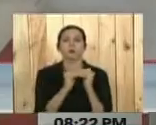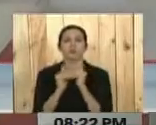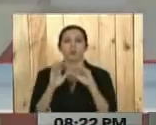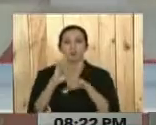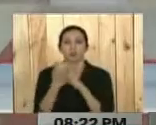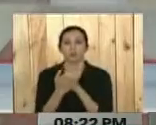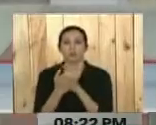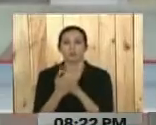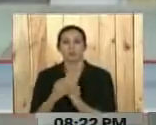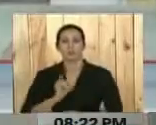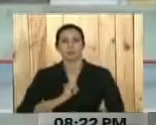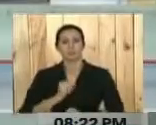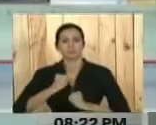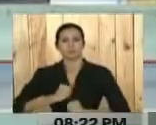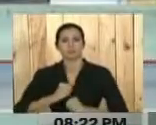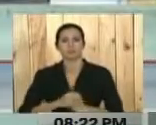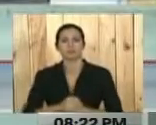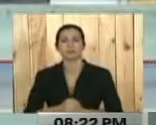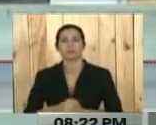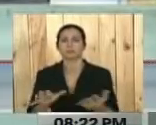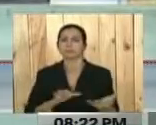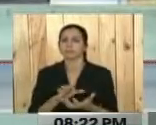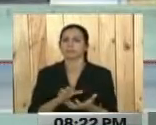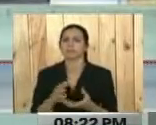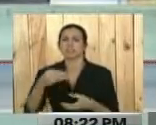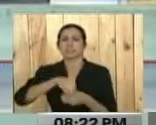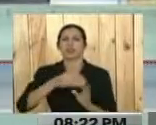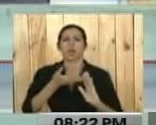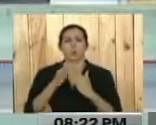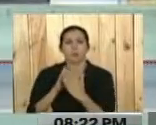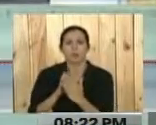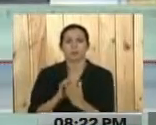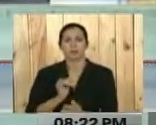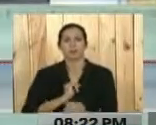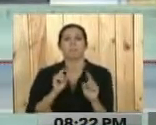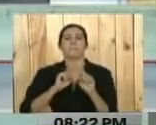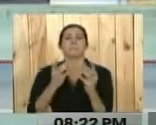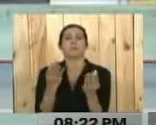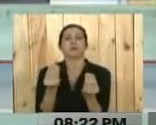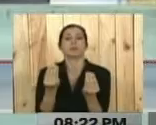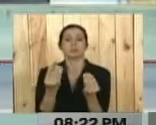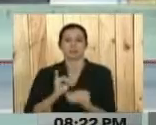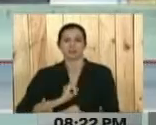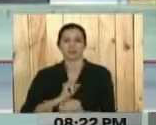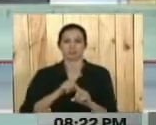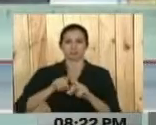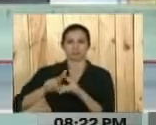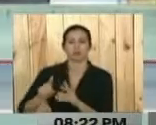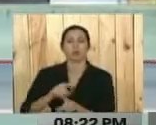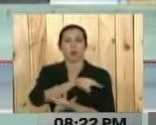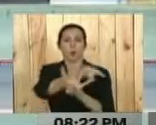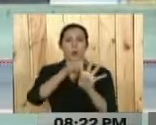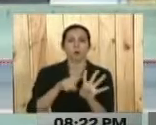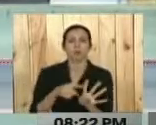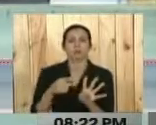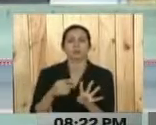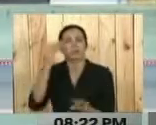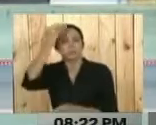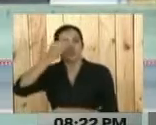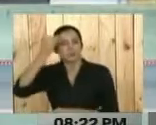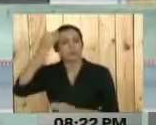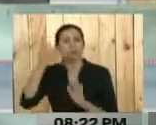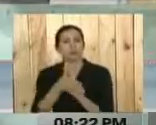de identidades y la crisis de la comunidad. Identidades múltiples. Las cuatro hipótesis sobre la